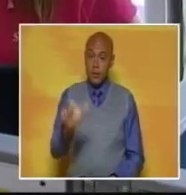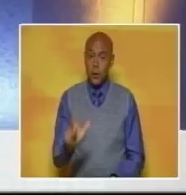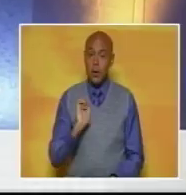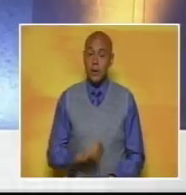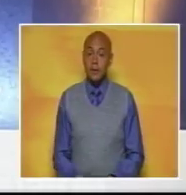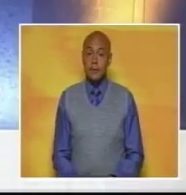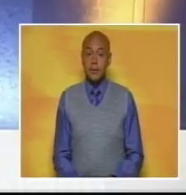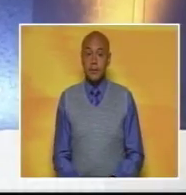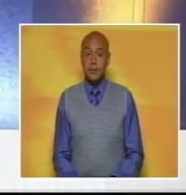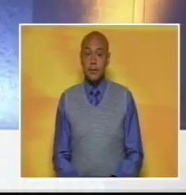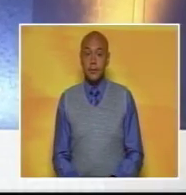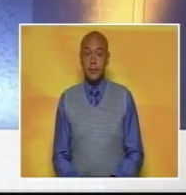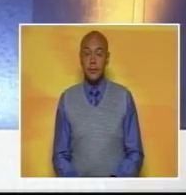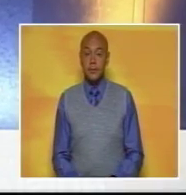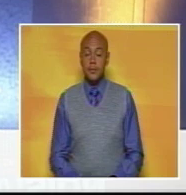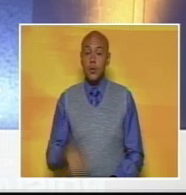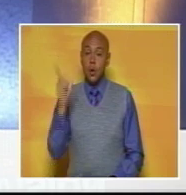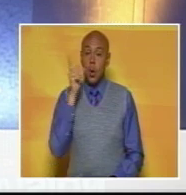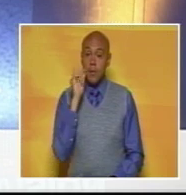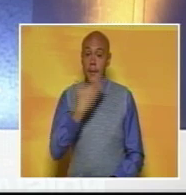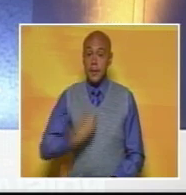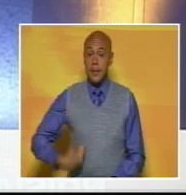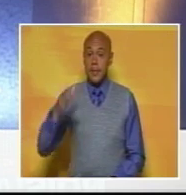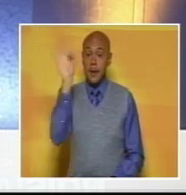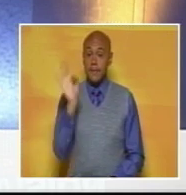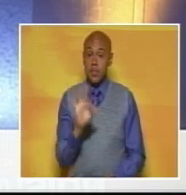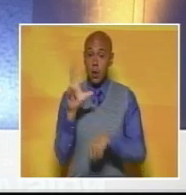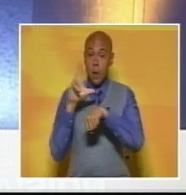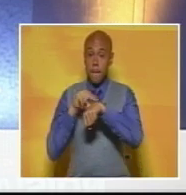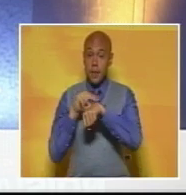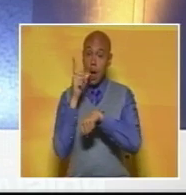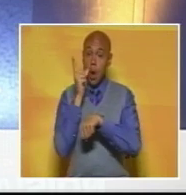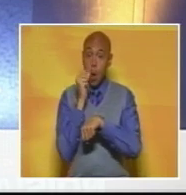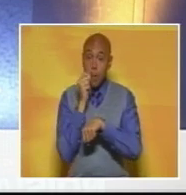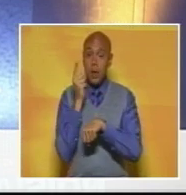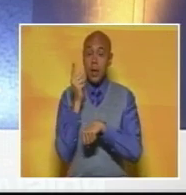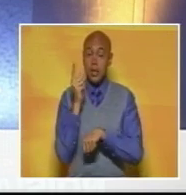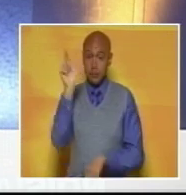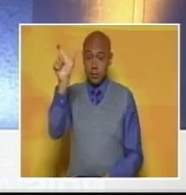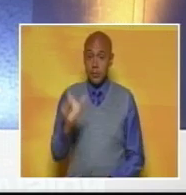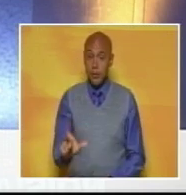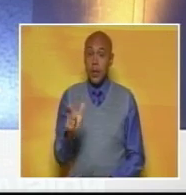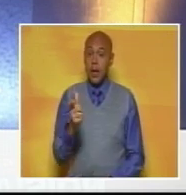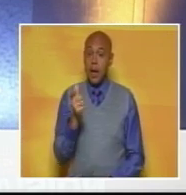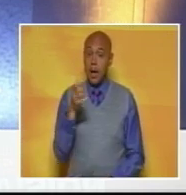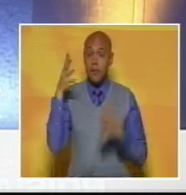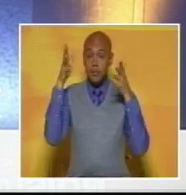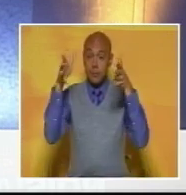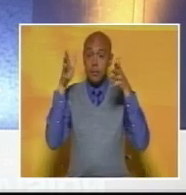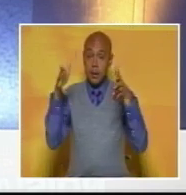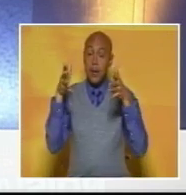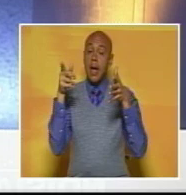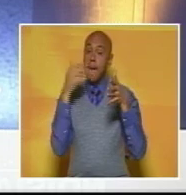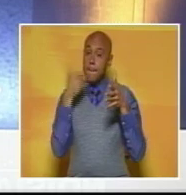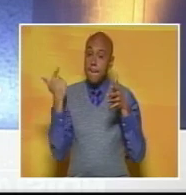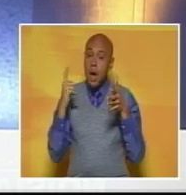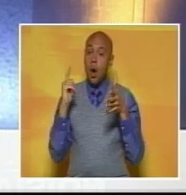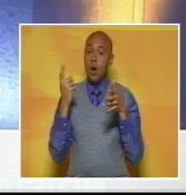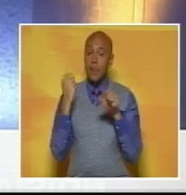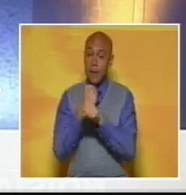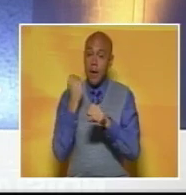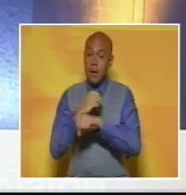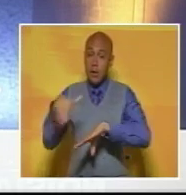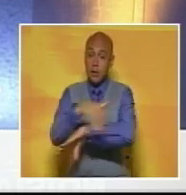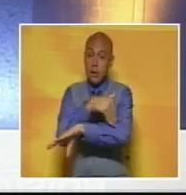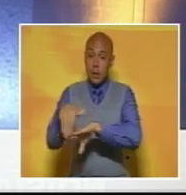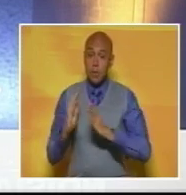ciudadanos. El presidente de la Federación Médica Venezolana, Douglas León Natera, recomendó a las autoridades sanitarias trabajar en las fronteras,